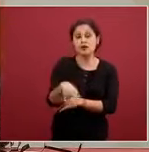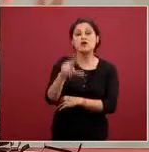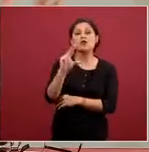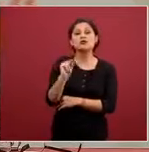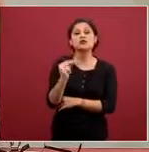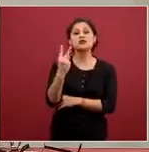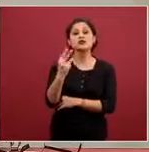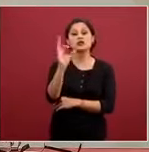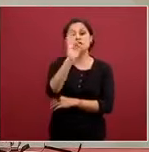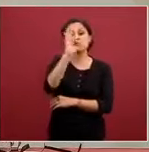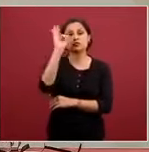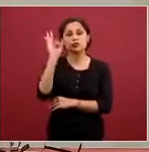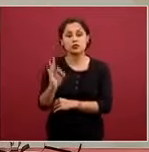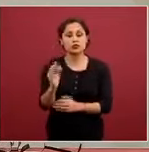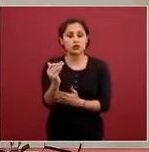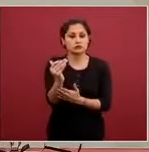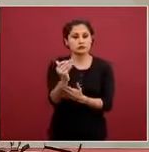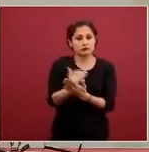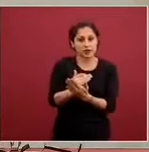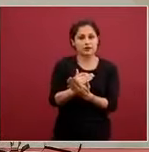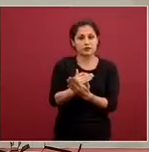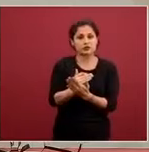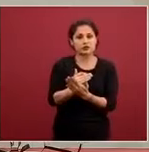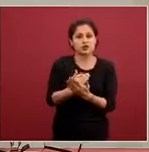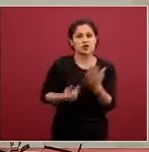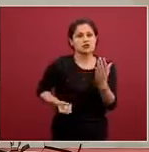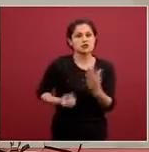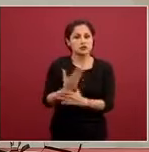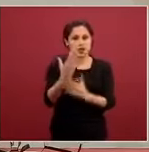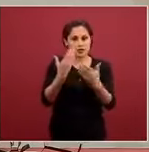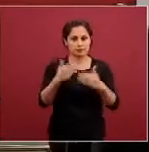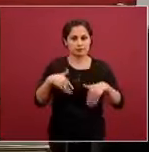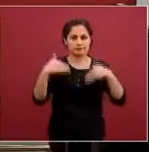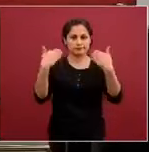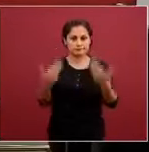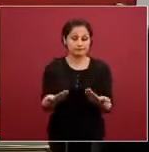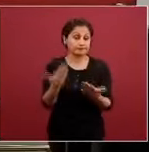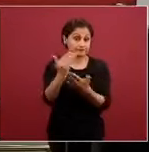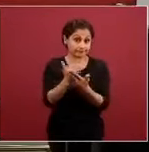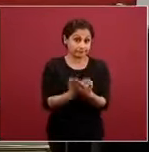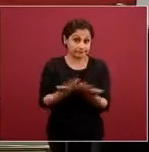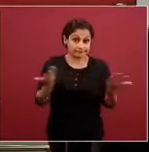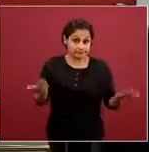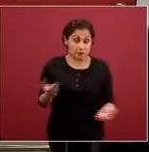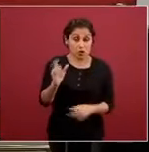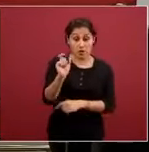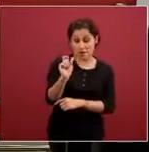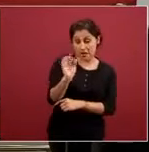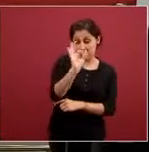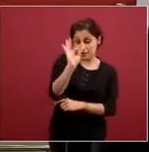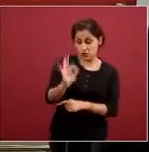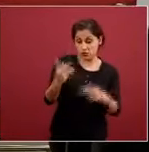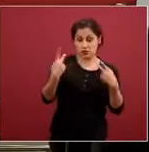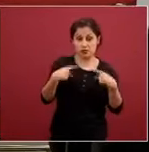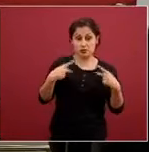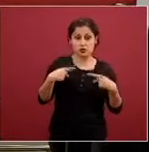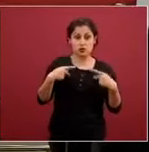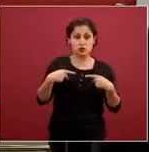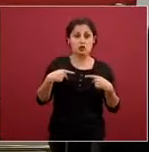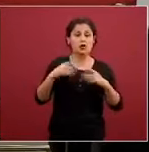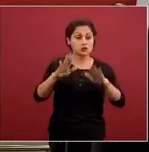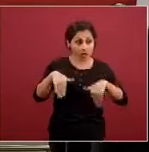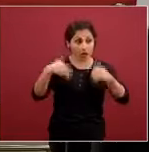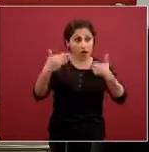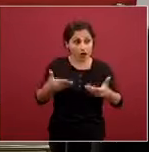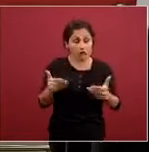82% de reducción de la movilidad. Esto quiere decir que queda menos del 20% circulando.